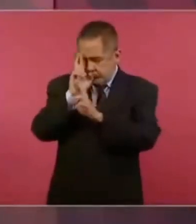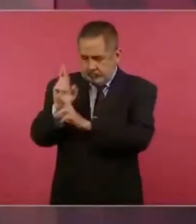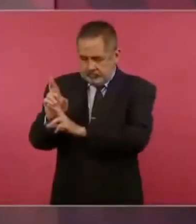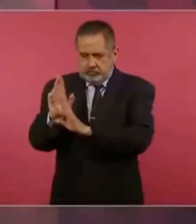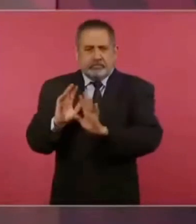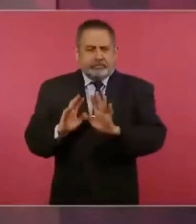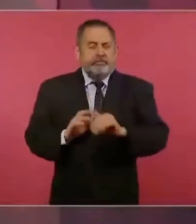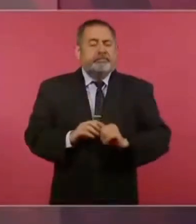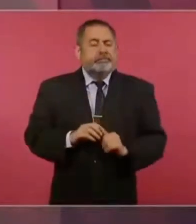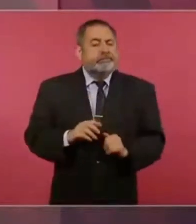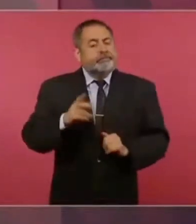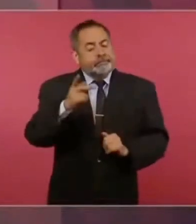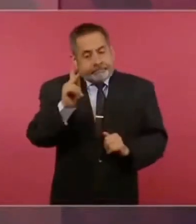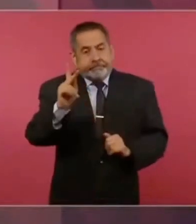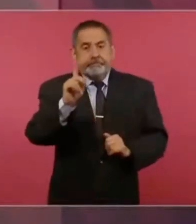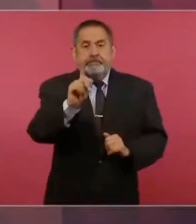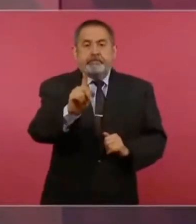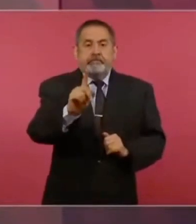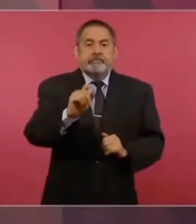no